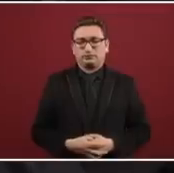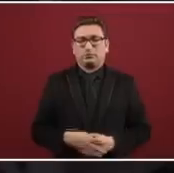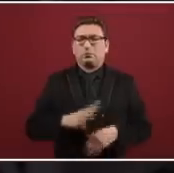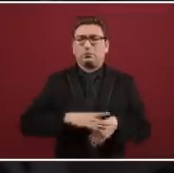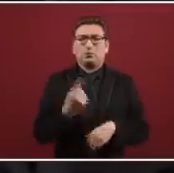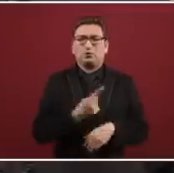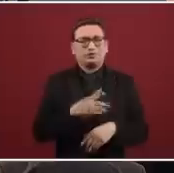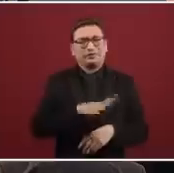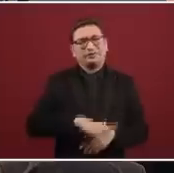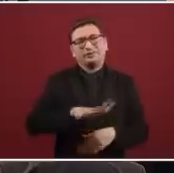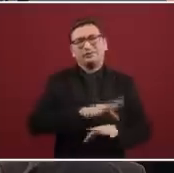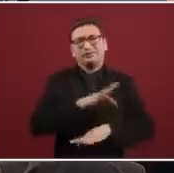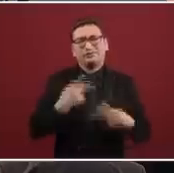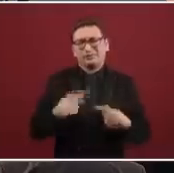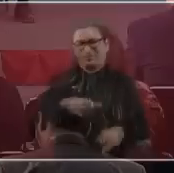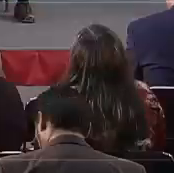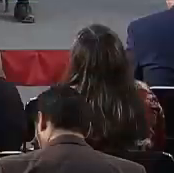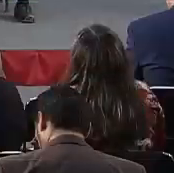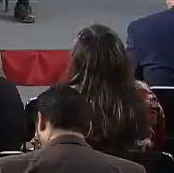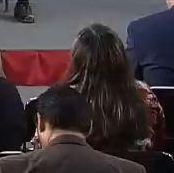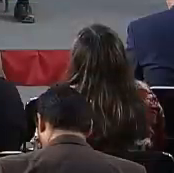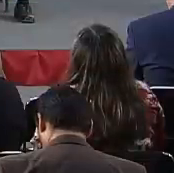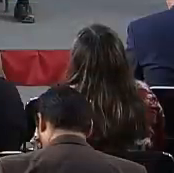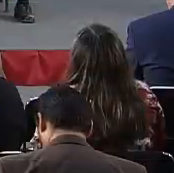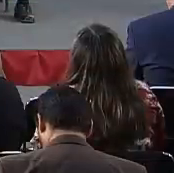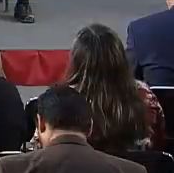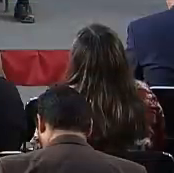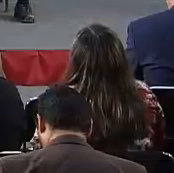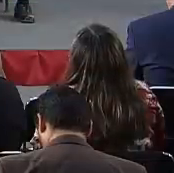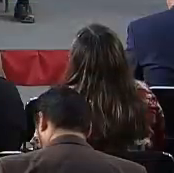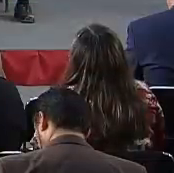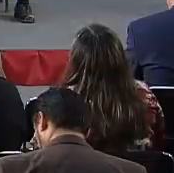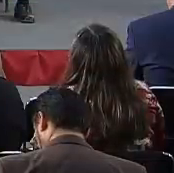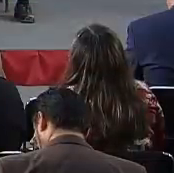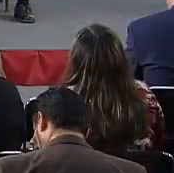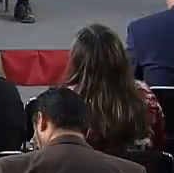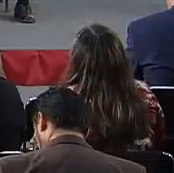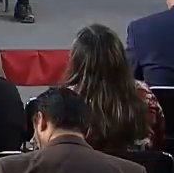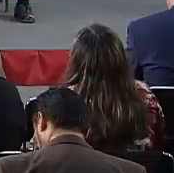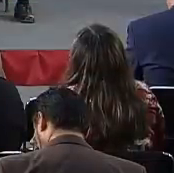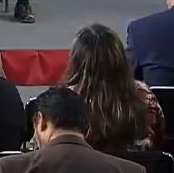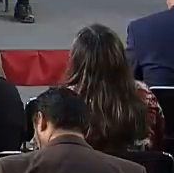Porque ya eso no se tolera, no se acepta.